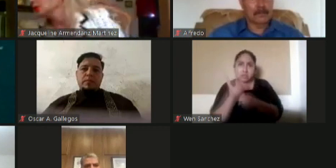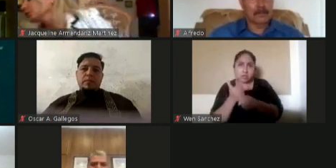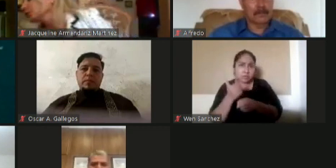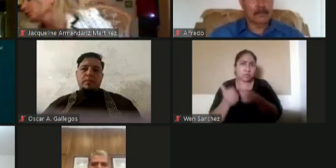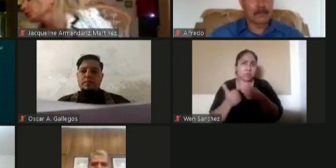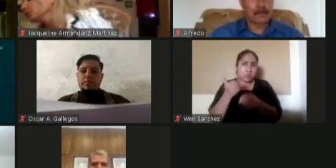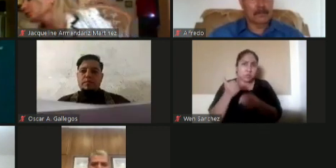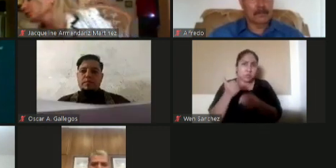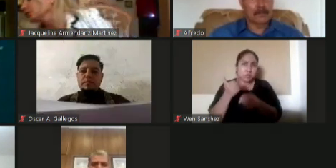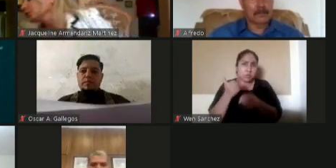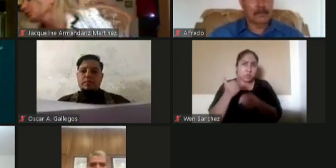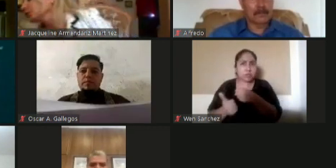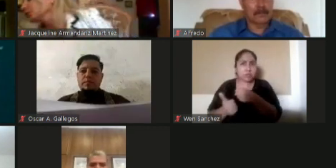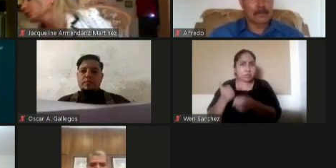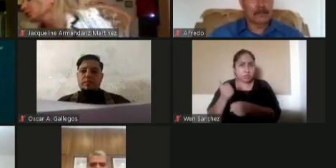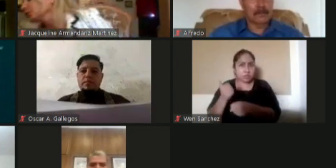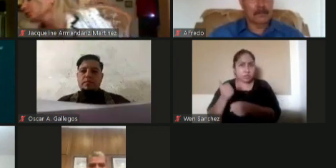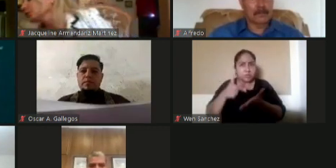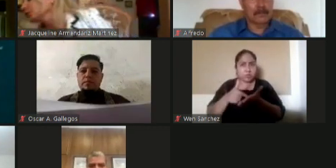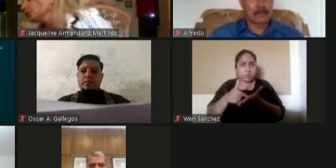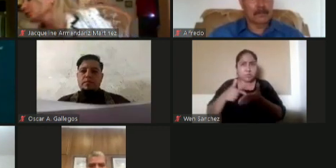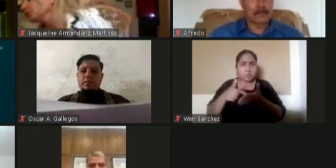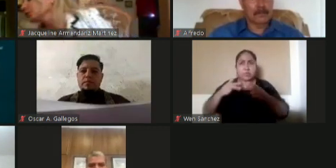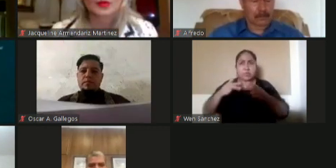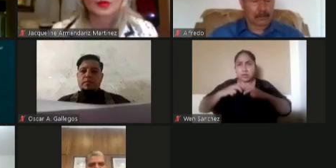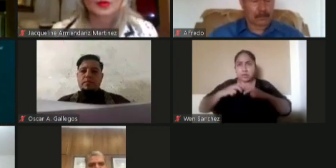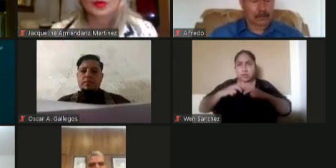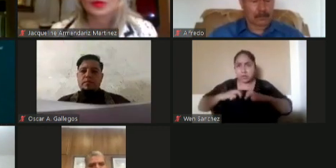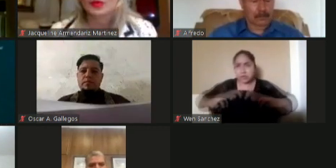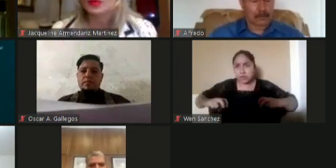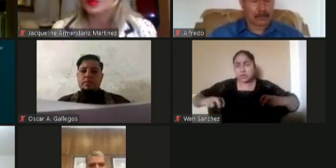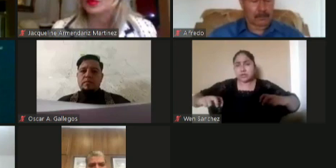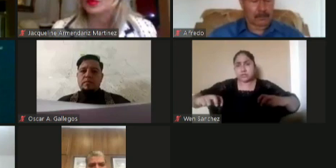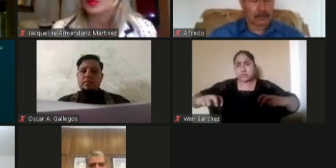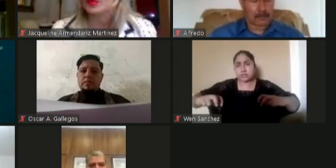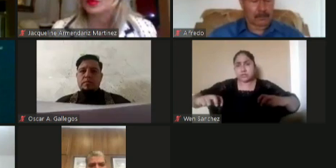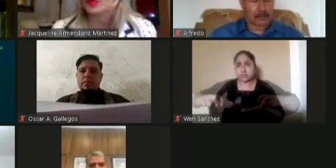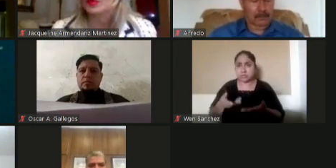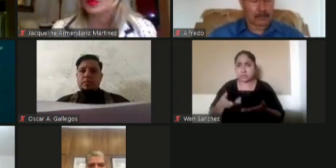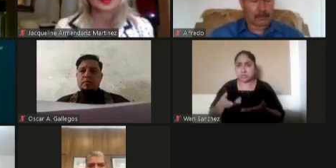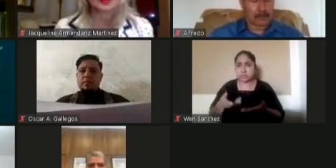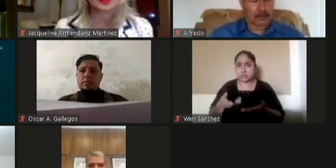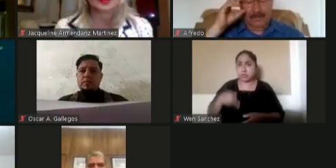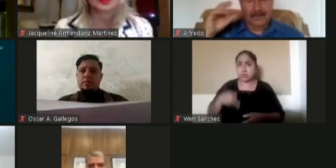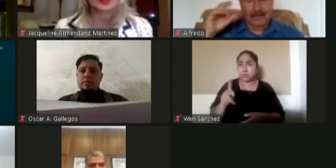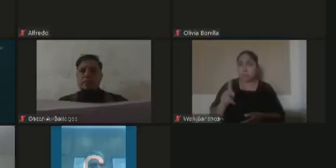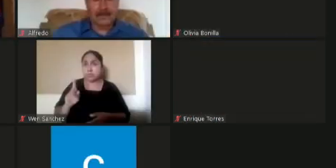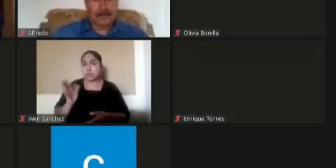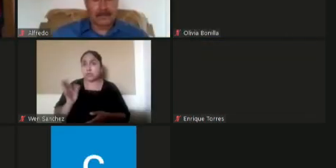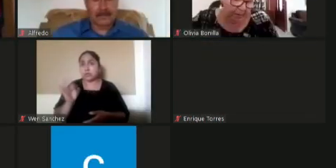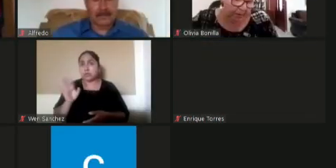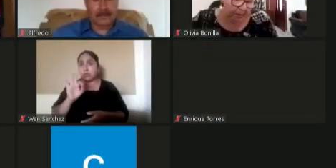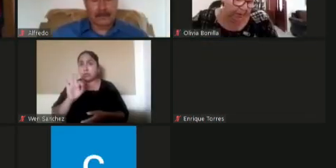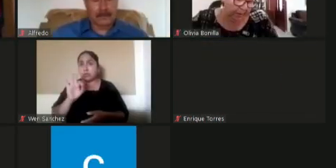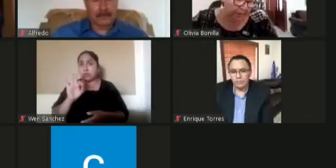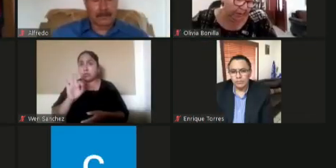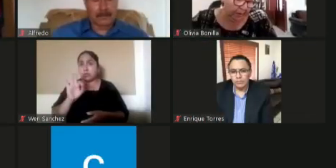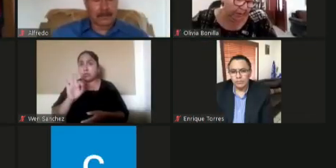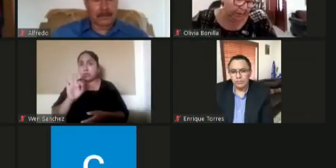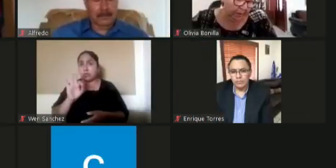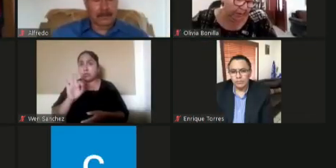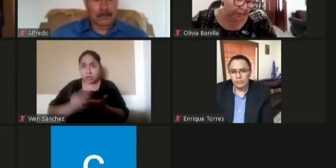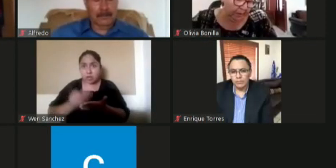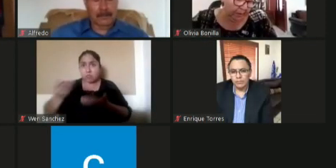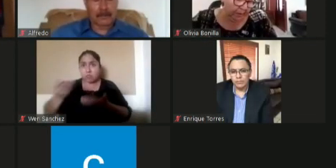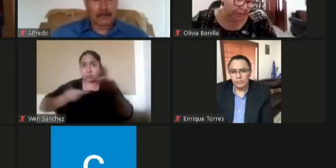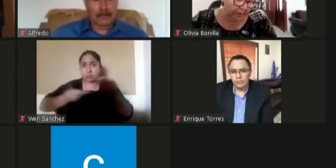Ayuntamiento, misma que tendrá lugar a más tardar un mes después de cerrada la fecha para la presentación de propuestas, las cuales